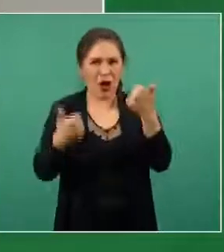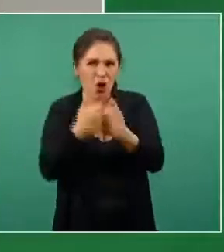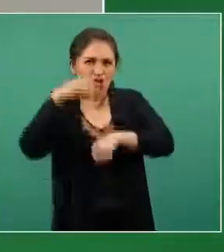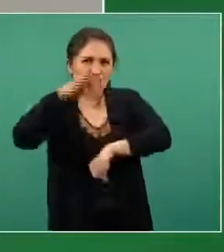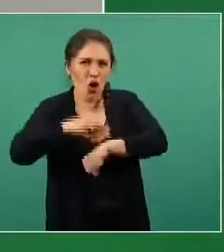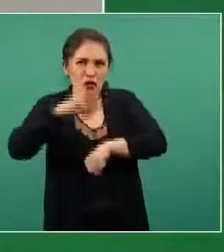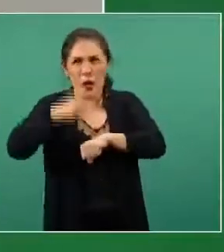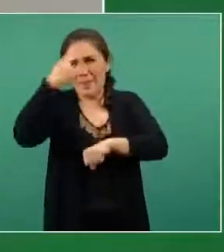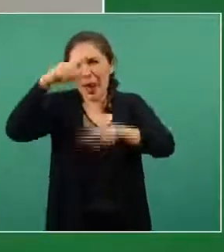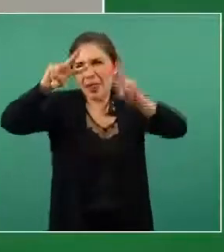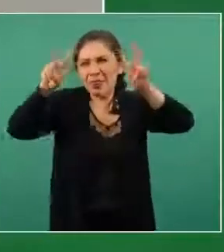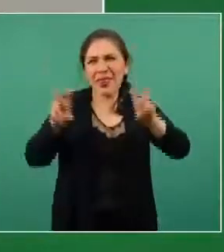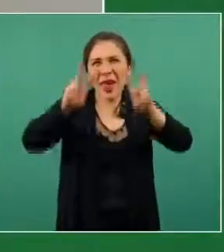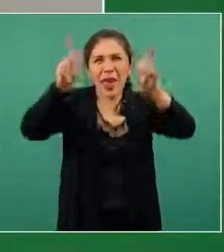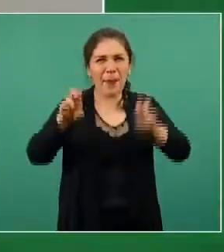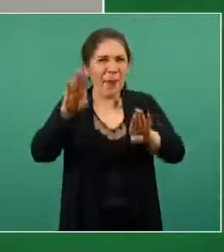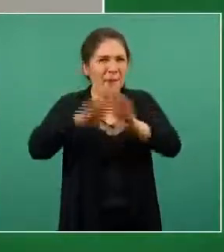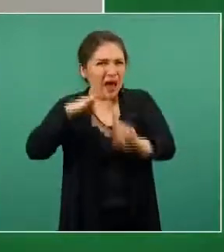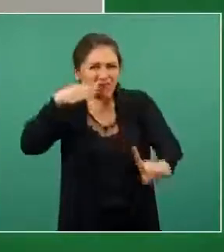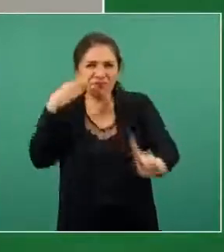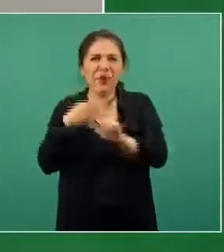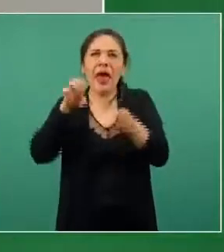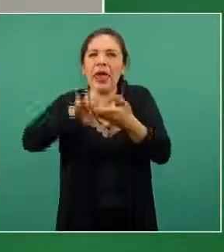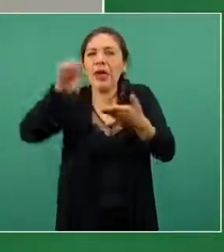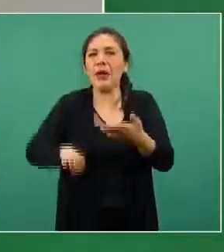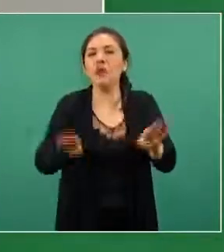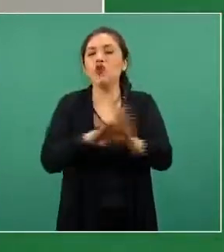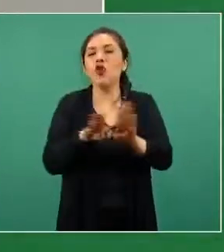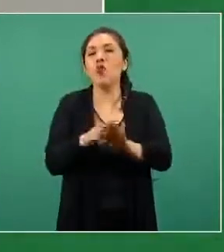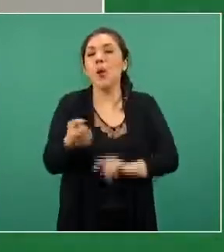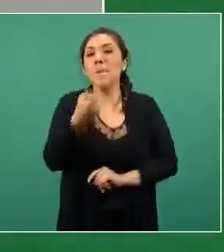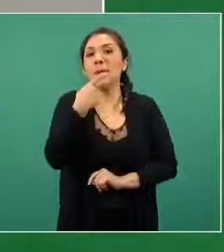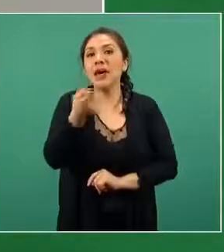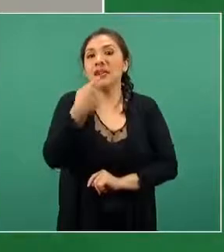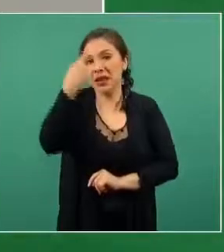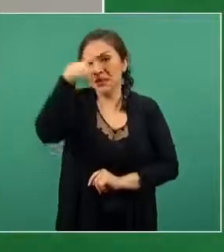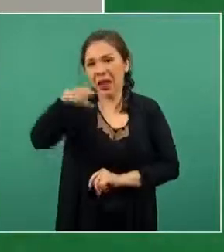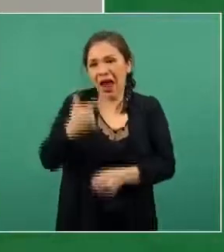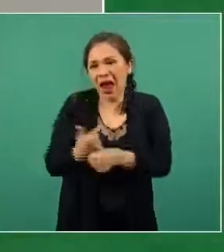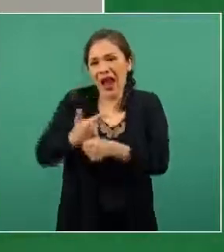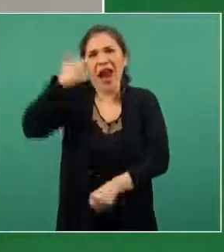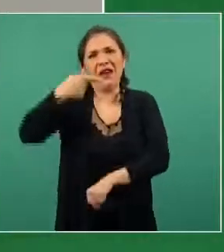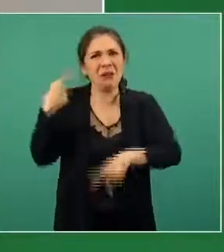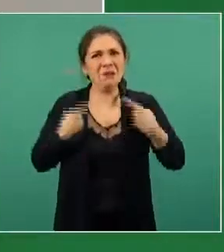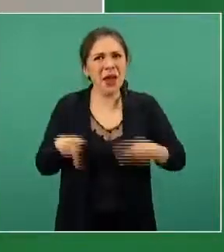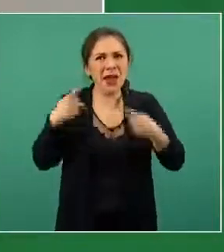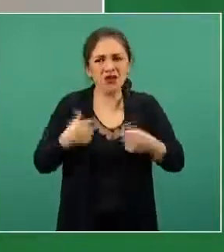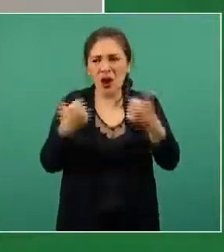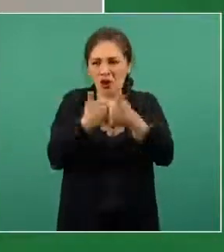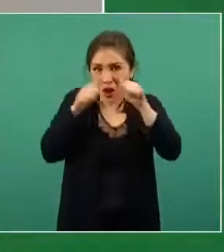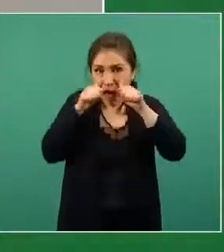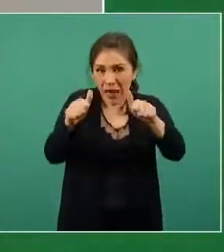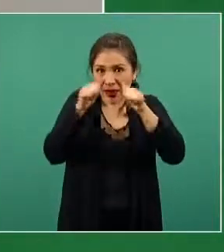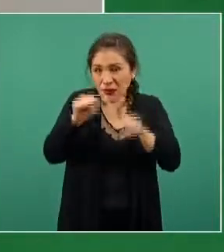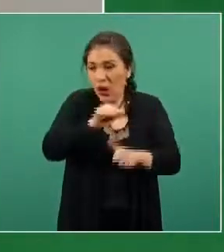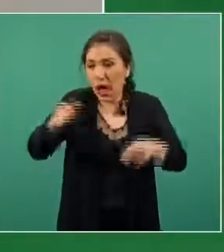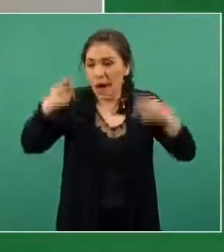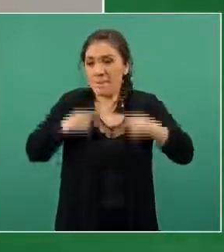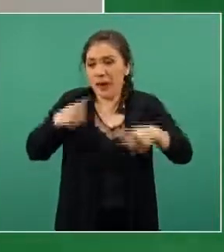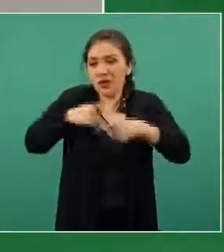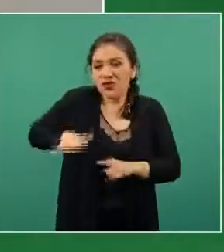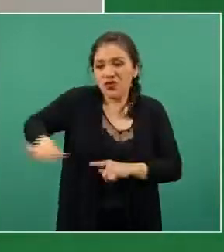para temas tan específicos como, por ejemplo, sería la medicina crítica, y obviamente la atención de pacientes